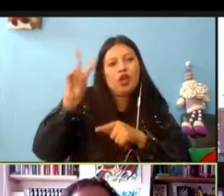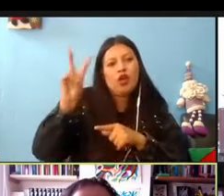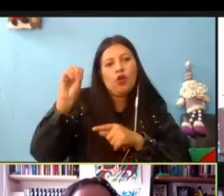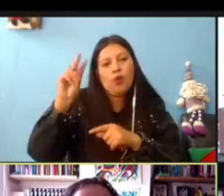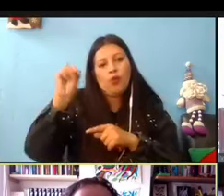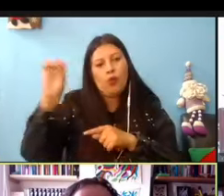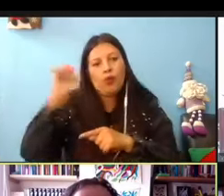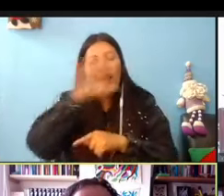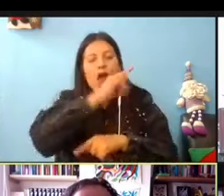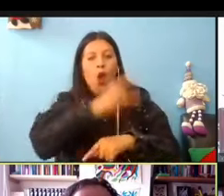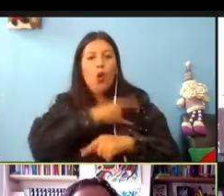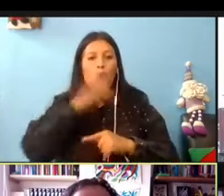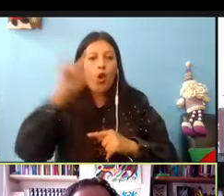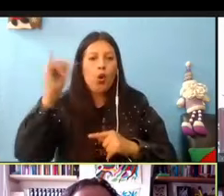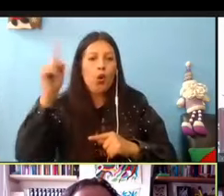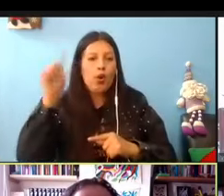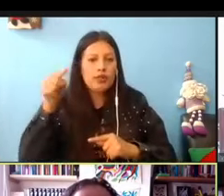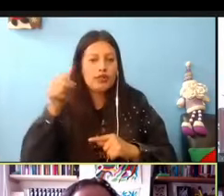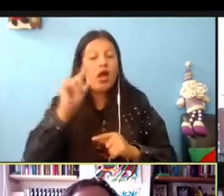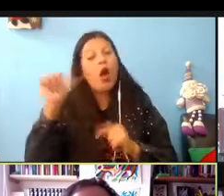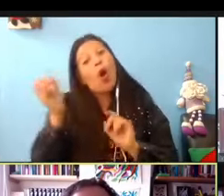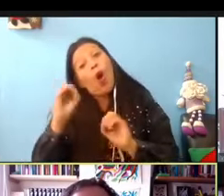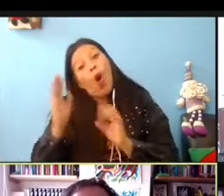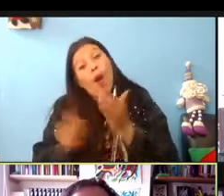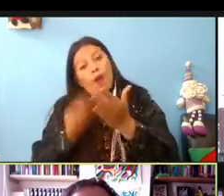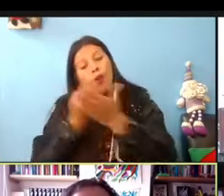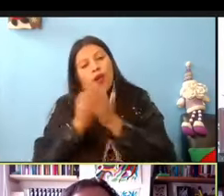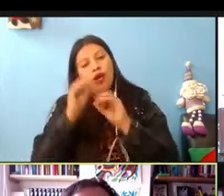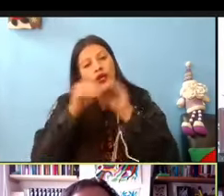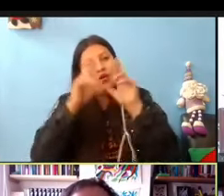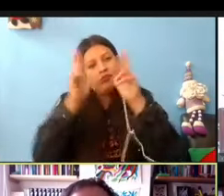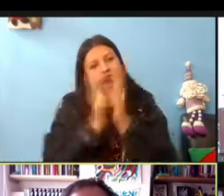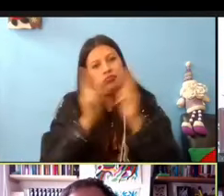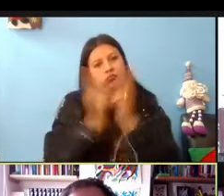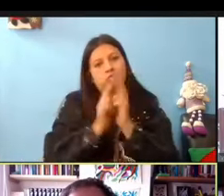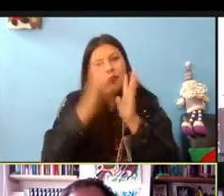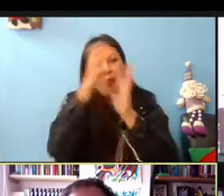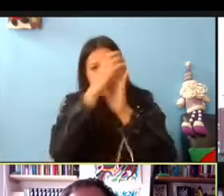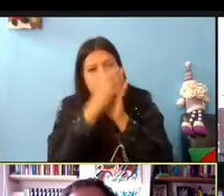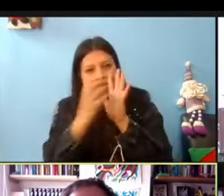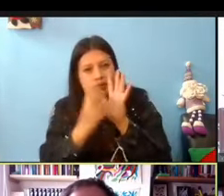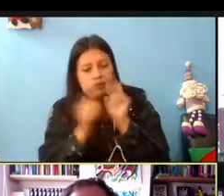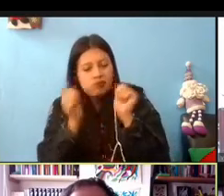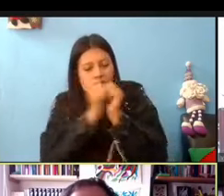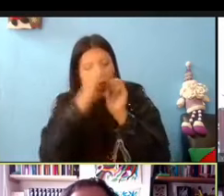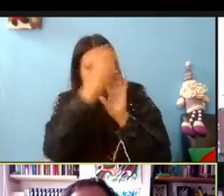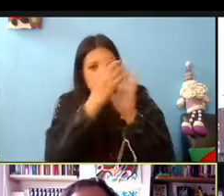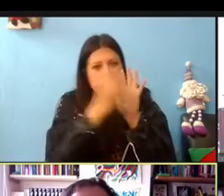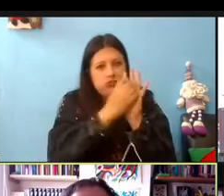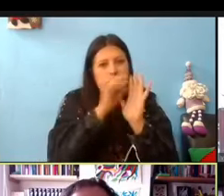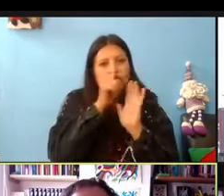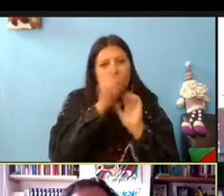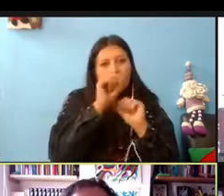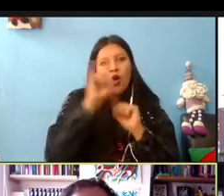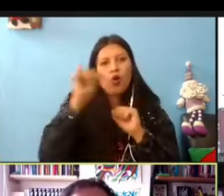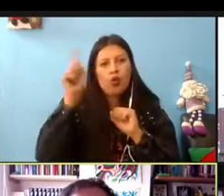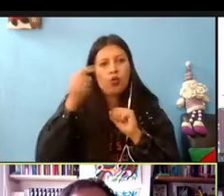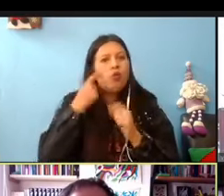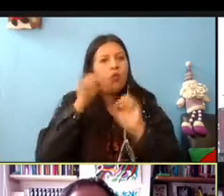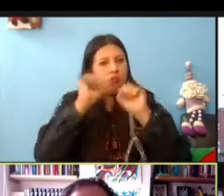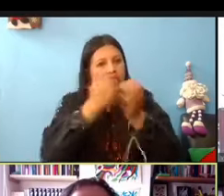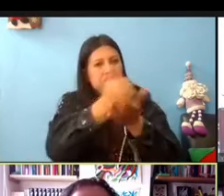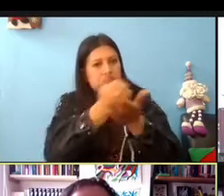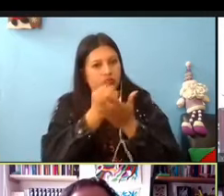de la UIS, también hay la propuesta de hacer unas relatorías gráficas, nos parece que lo visual también puede ser muy,